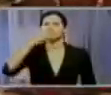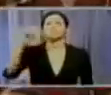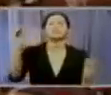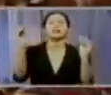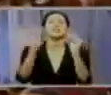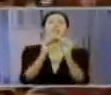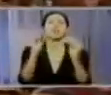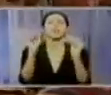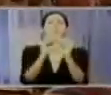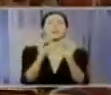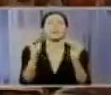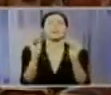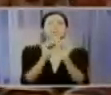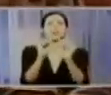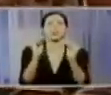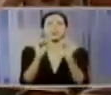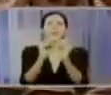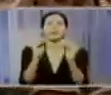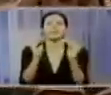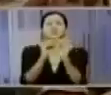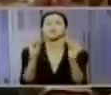Muy querendones.